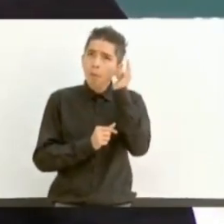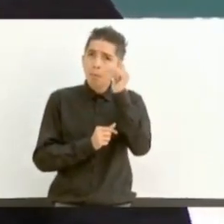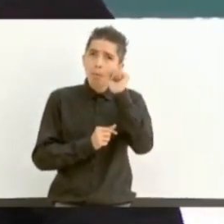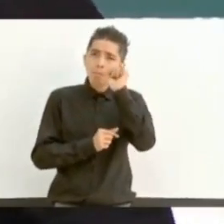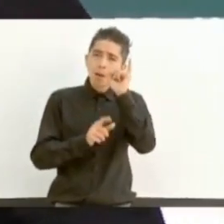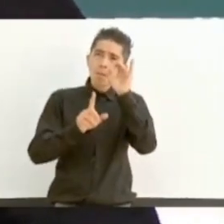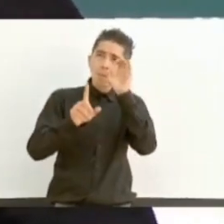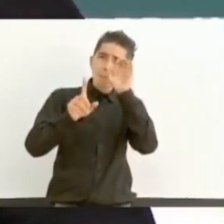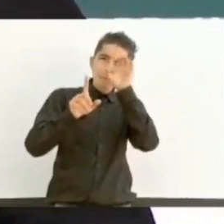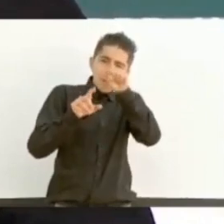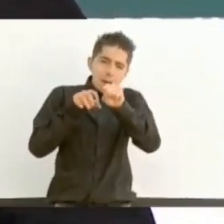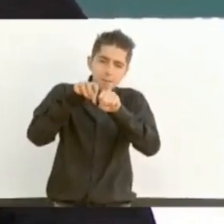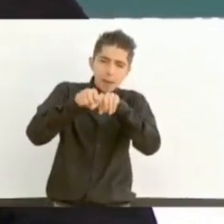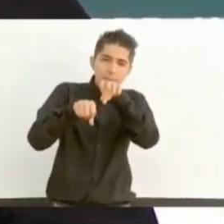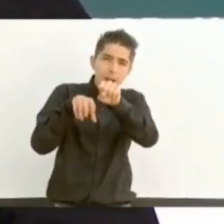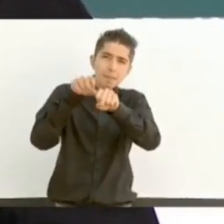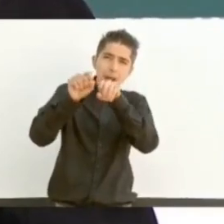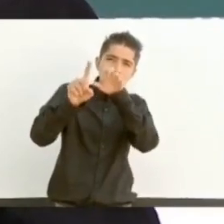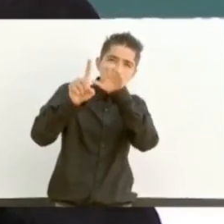porque